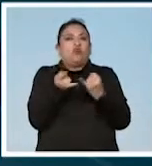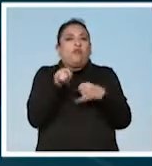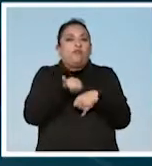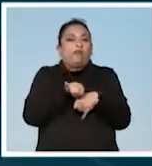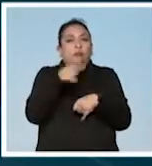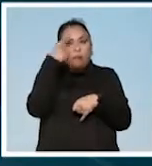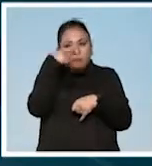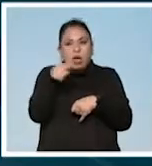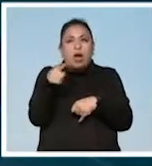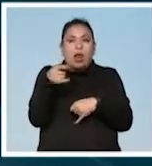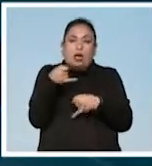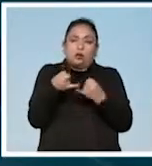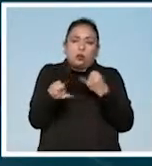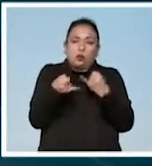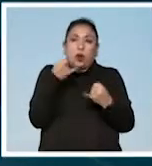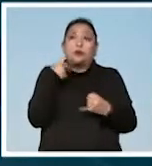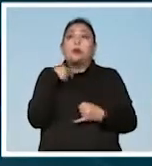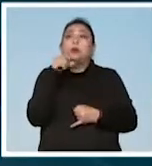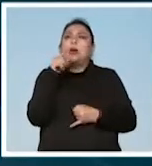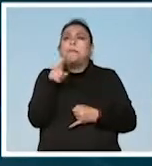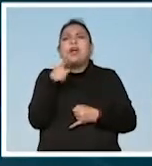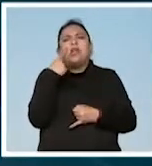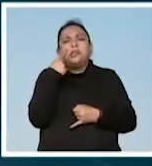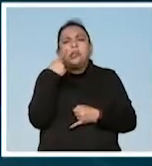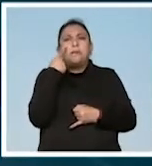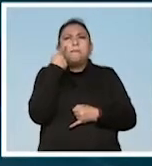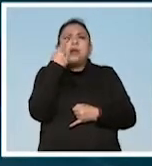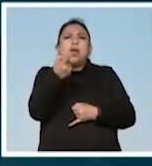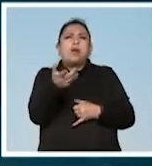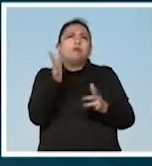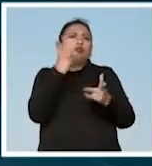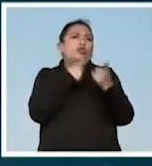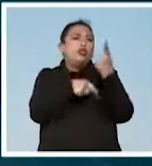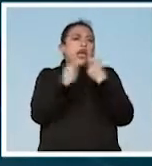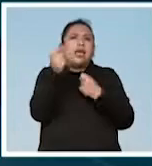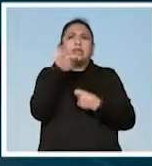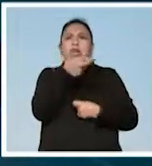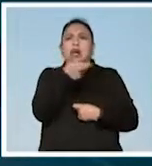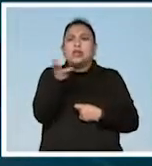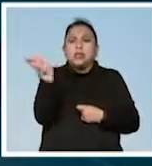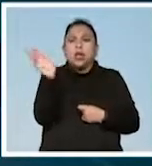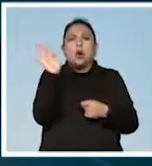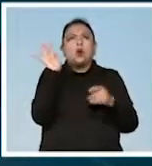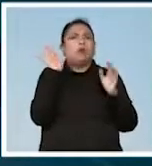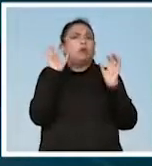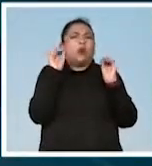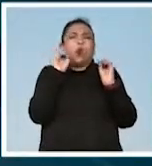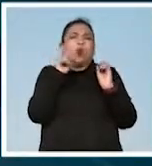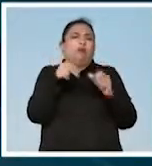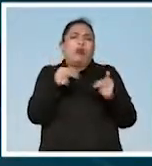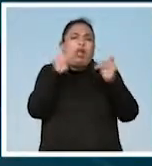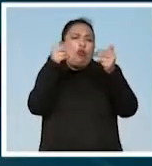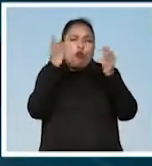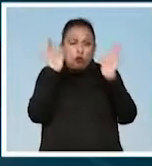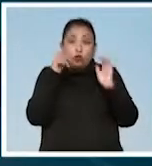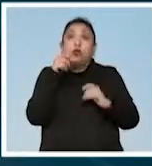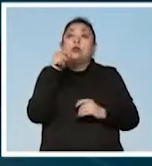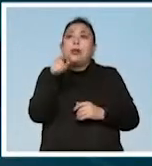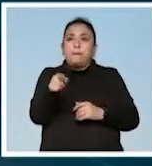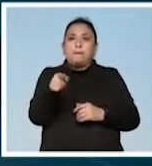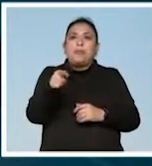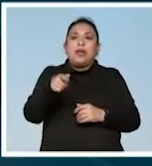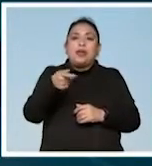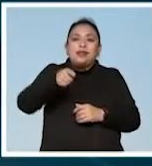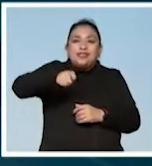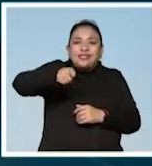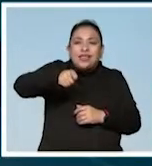para atraer la suerte y además es muy común encontrarlo en tiendas, restaurantes o en cualquier negocio. También en llaveros o